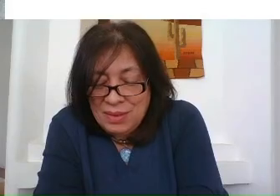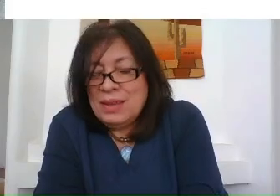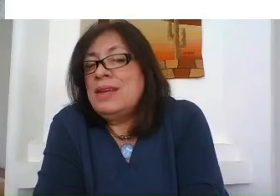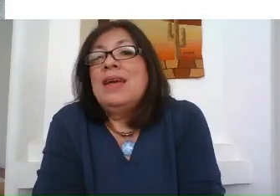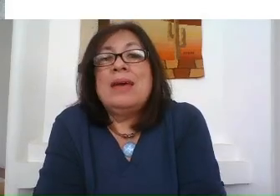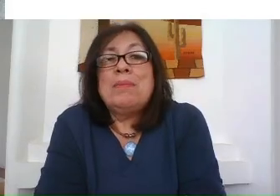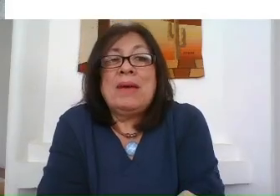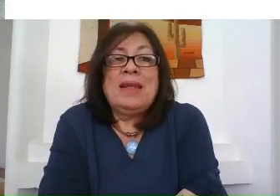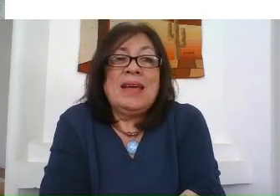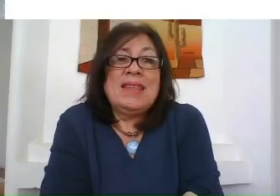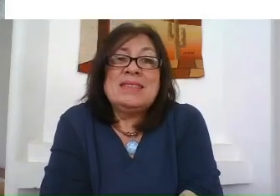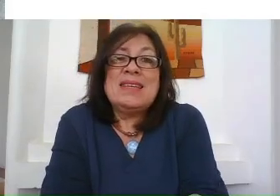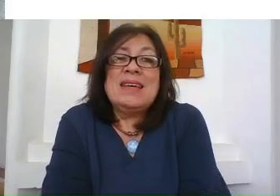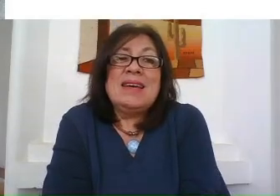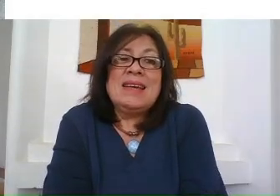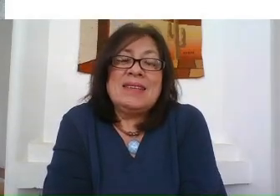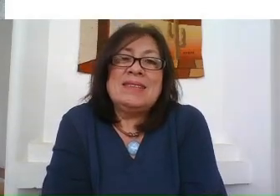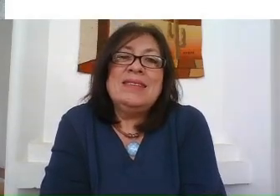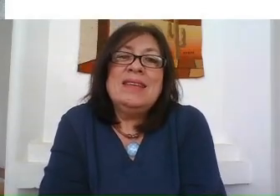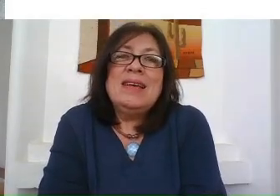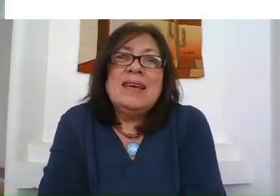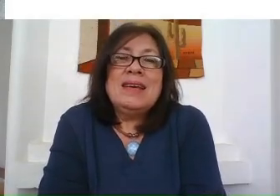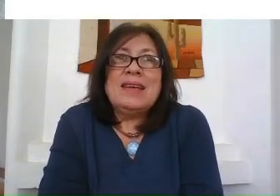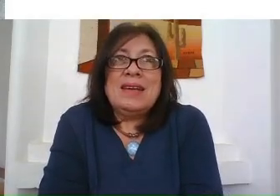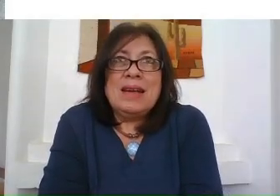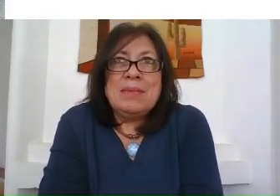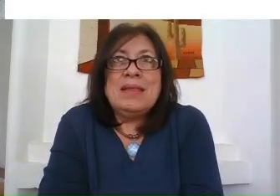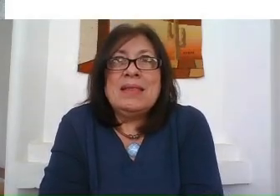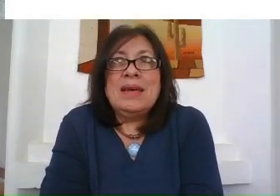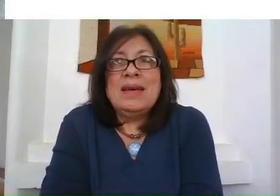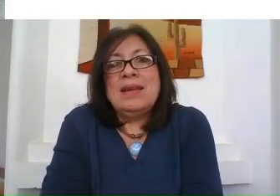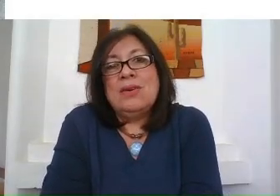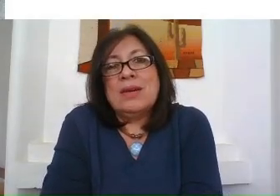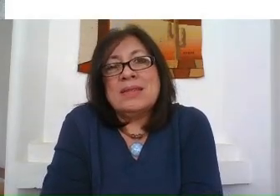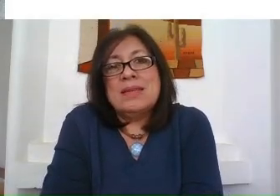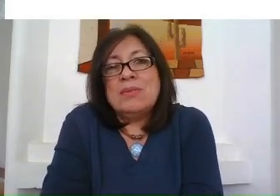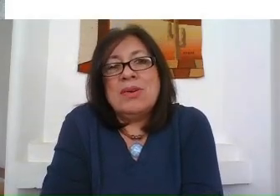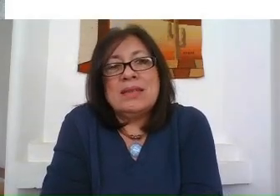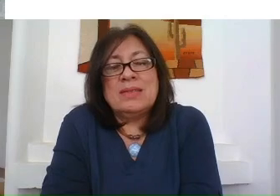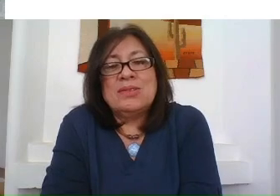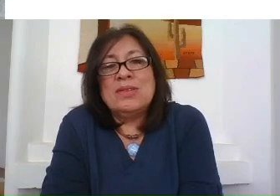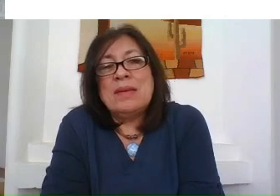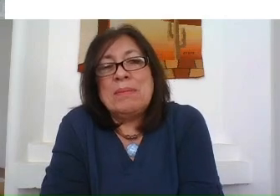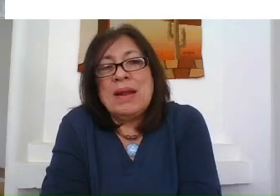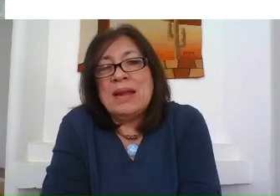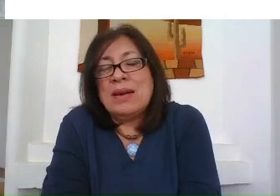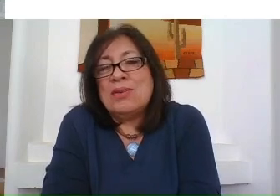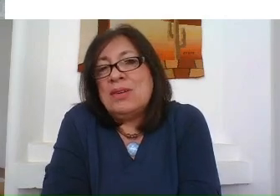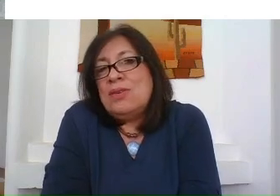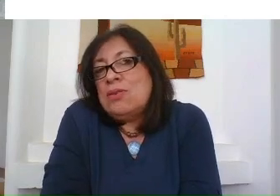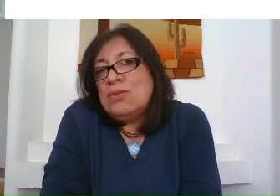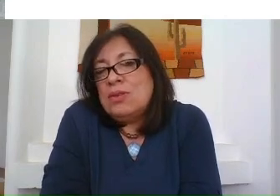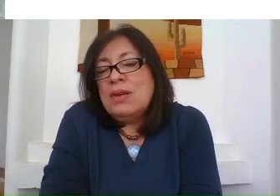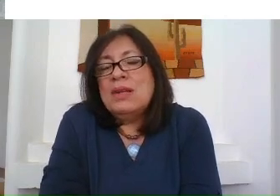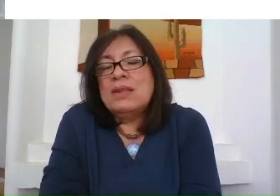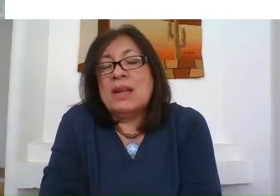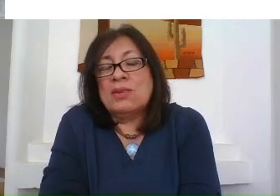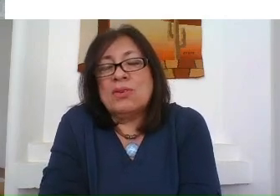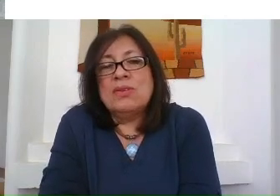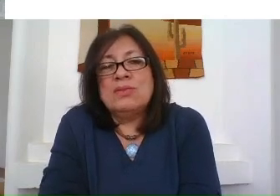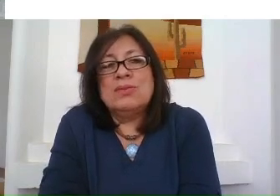uno espera, desea. Generalmente los que hacemos atención temprana con niños